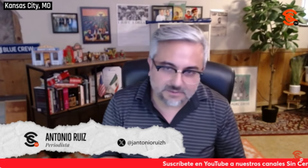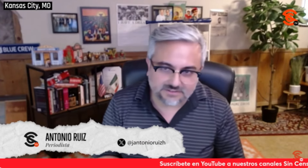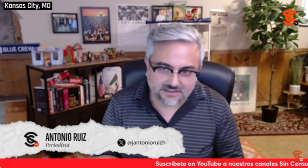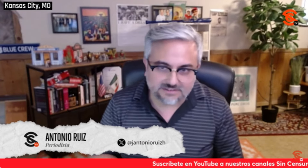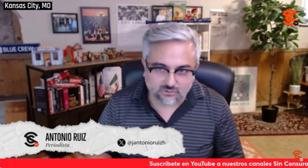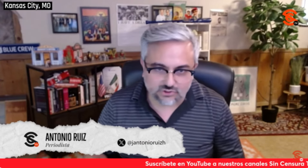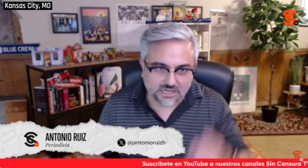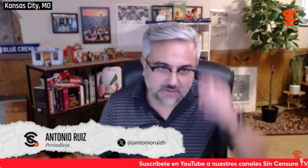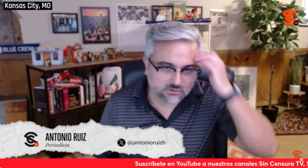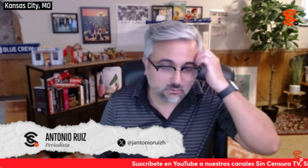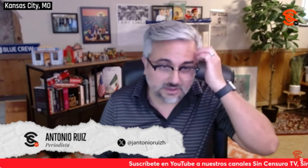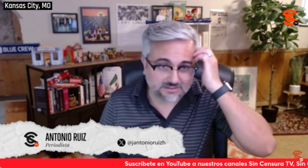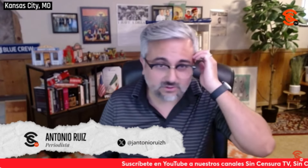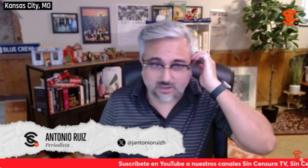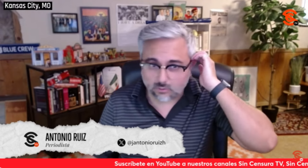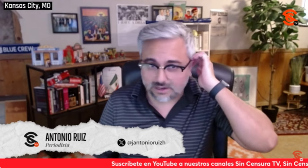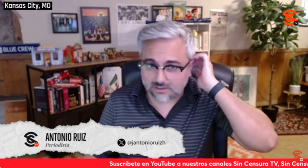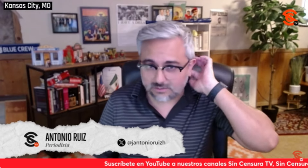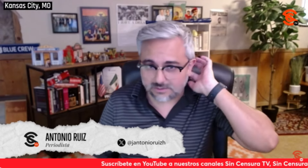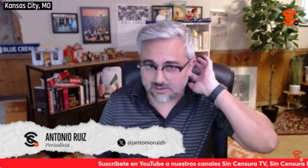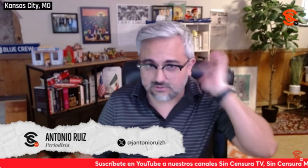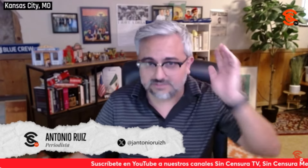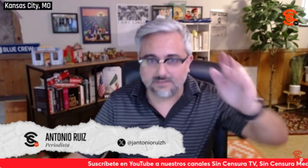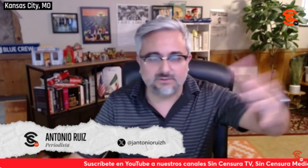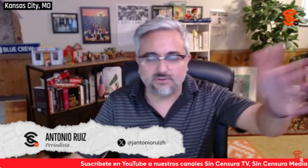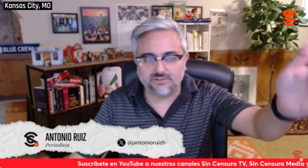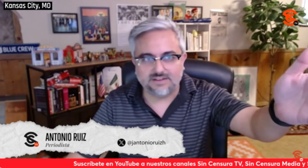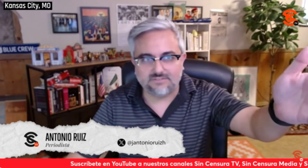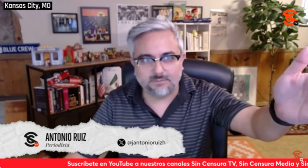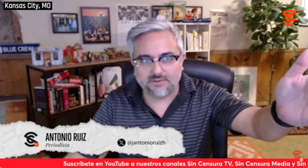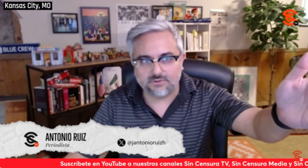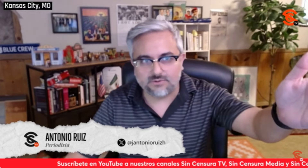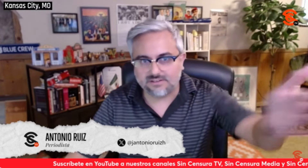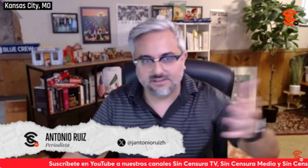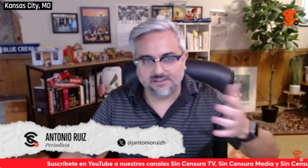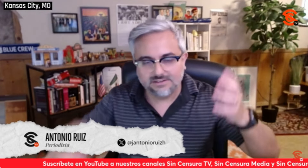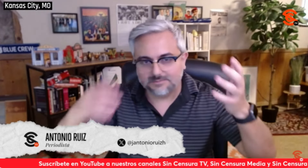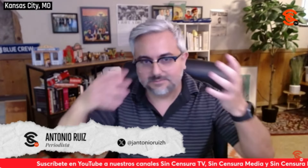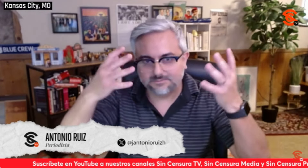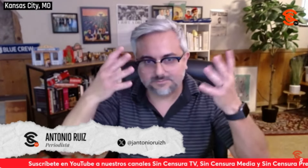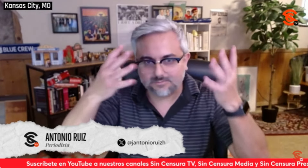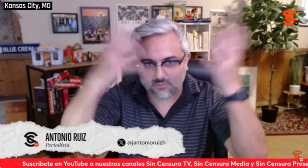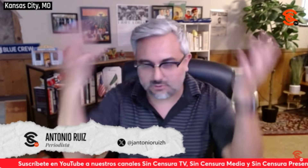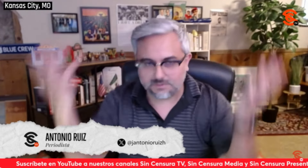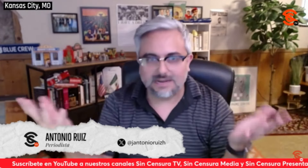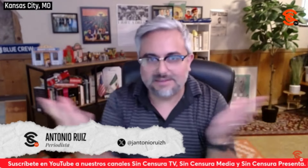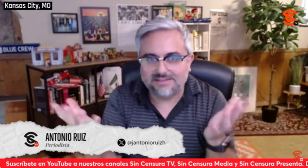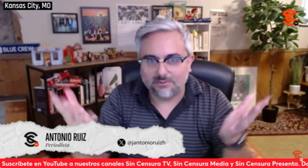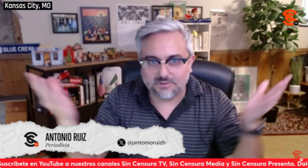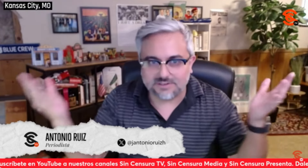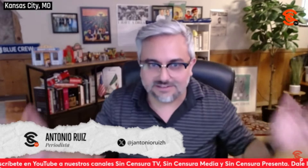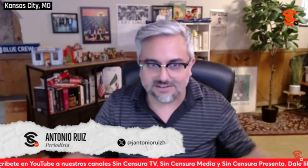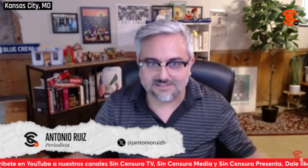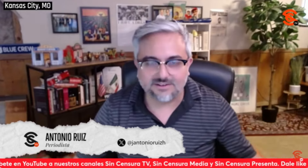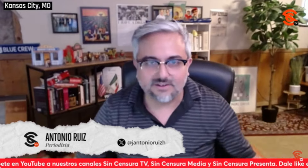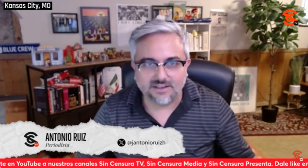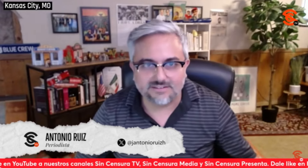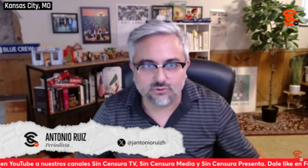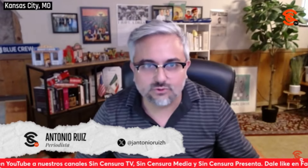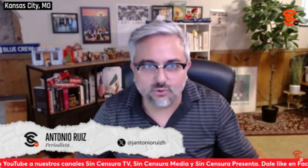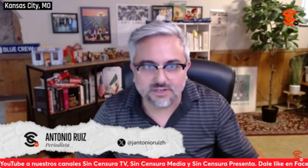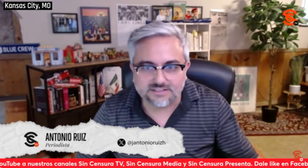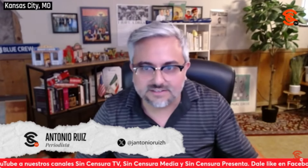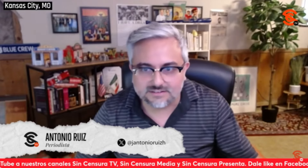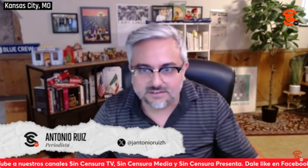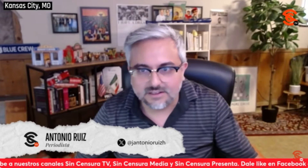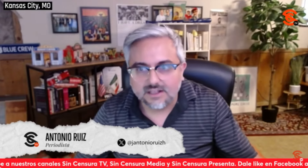la presidencia, Xóchitl Gálvez, como el candidato a la gubernatura de Veracruz, este vato ese de la familia Yunes, que no me viene a la mente, ¿no? Porque así de